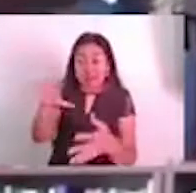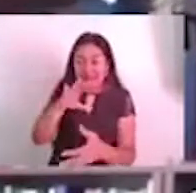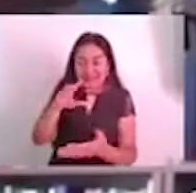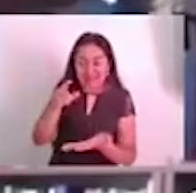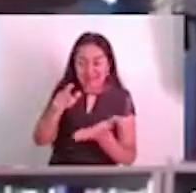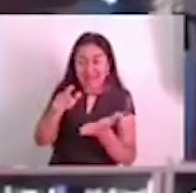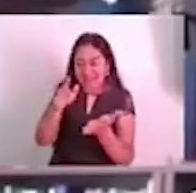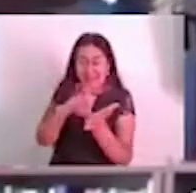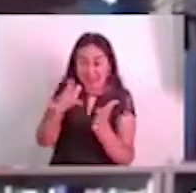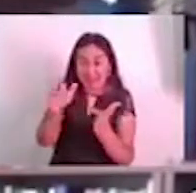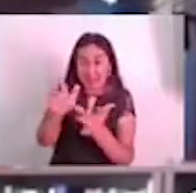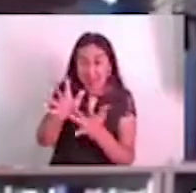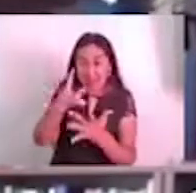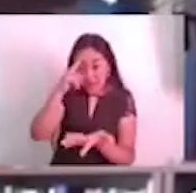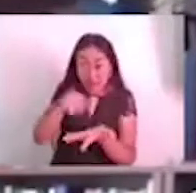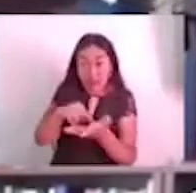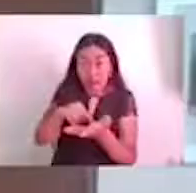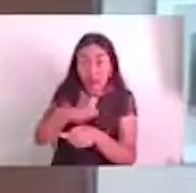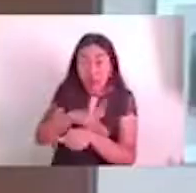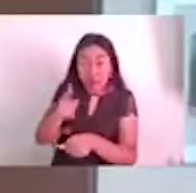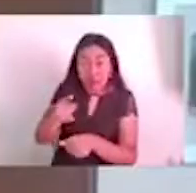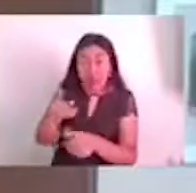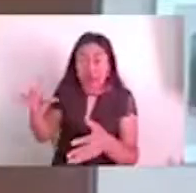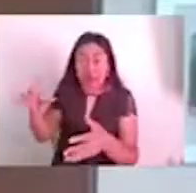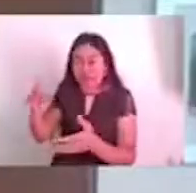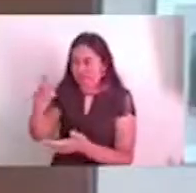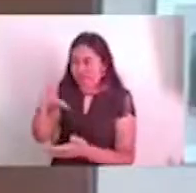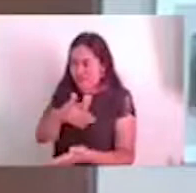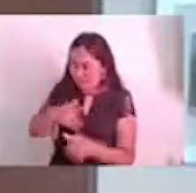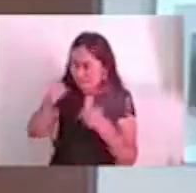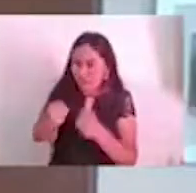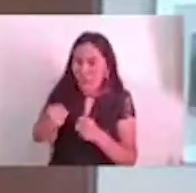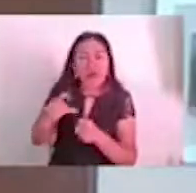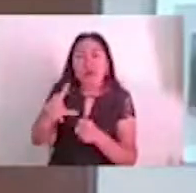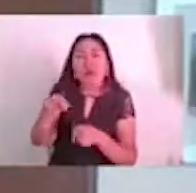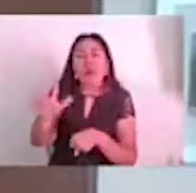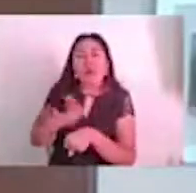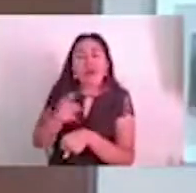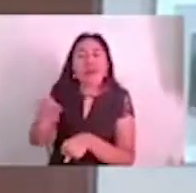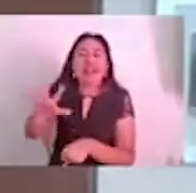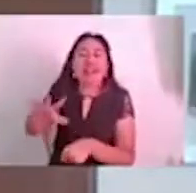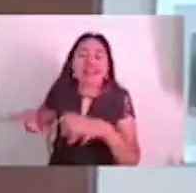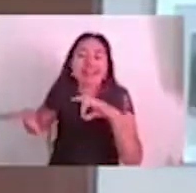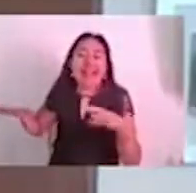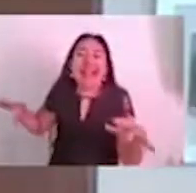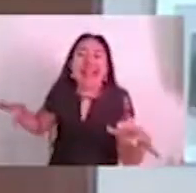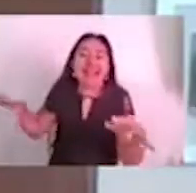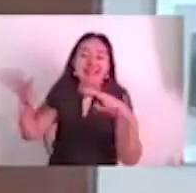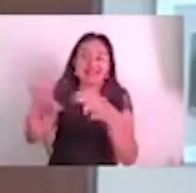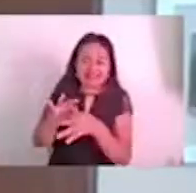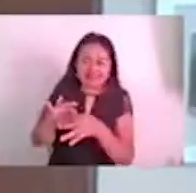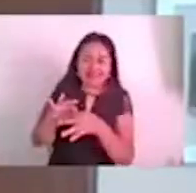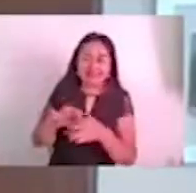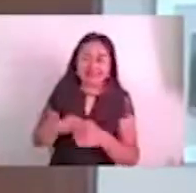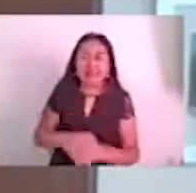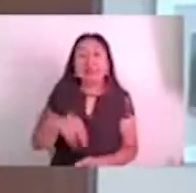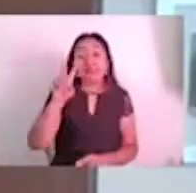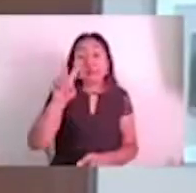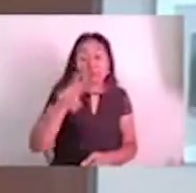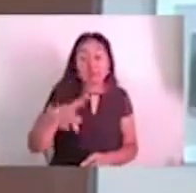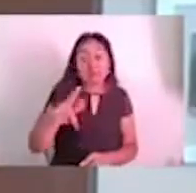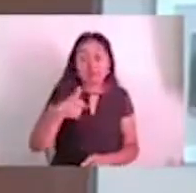por convicción. Y aparte, bueno, yo me quiero acordar de por ejemplo, de las capillas Pozas de